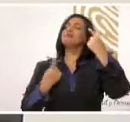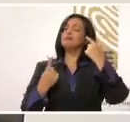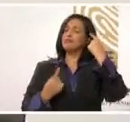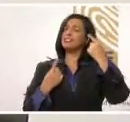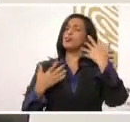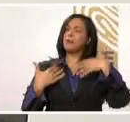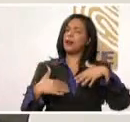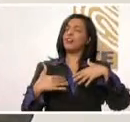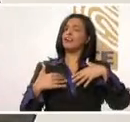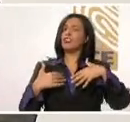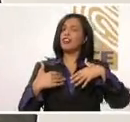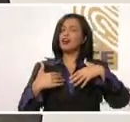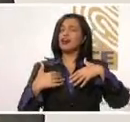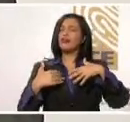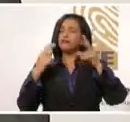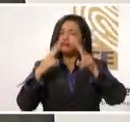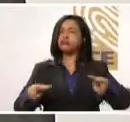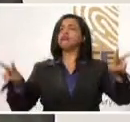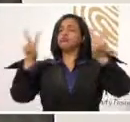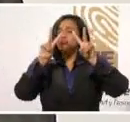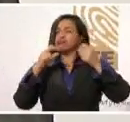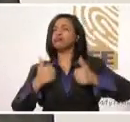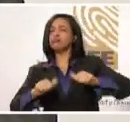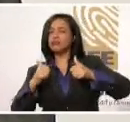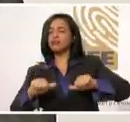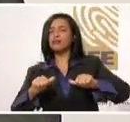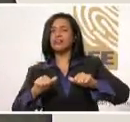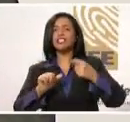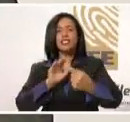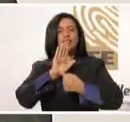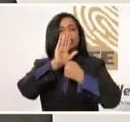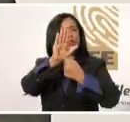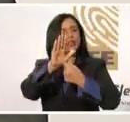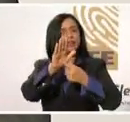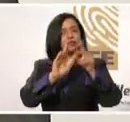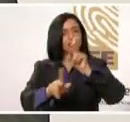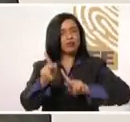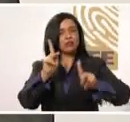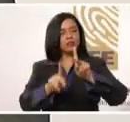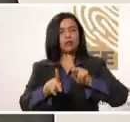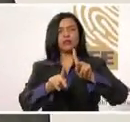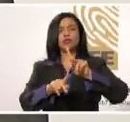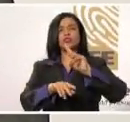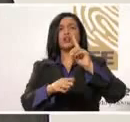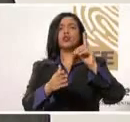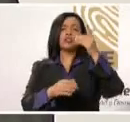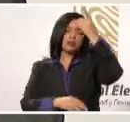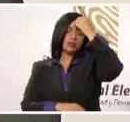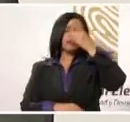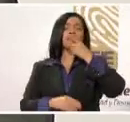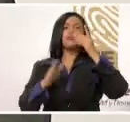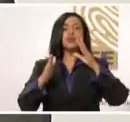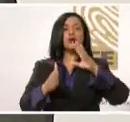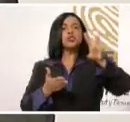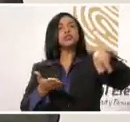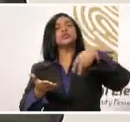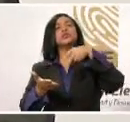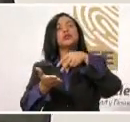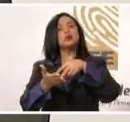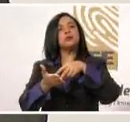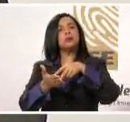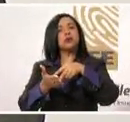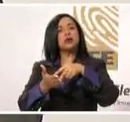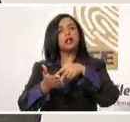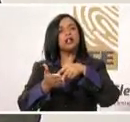coraje ha exhibido y tiene este pueblo dominicano que se levanta hoy. Se levanta hoy